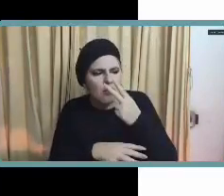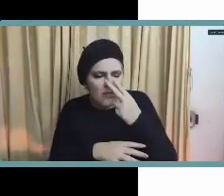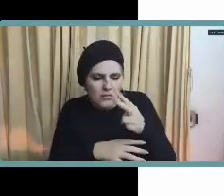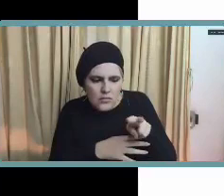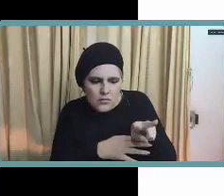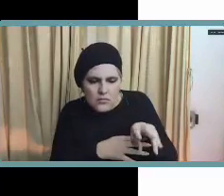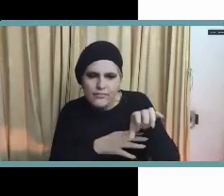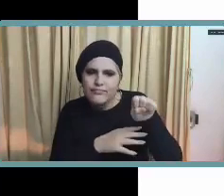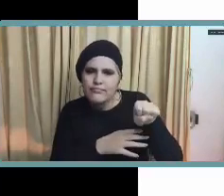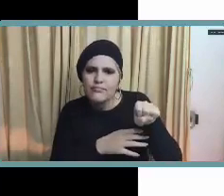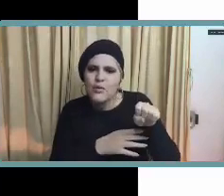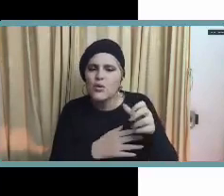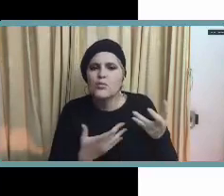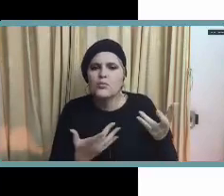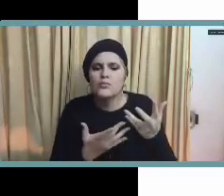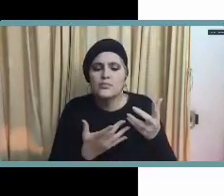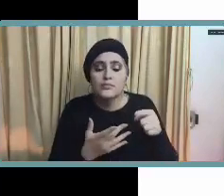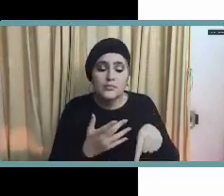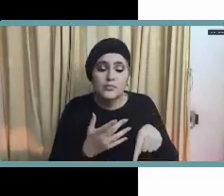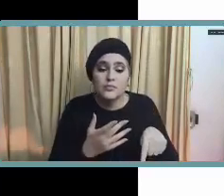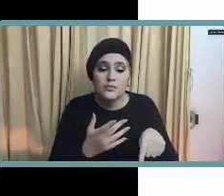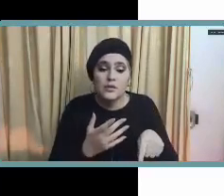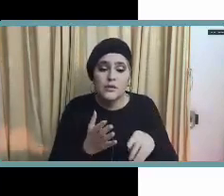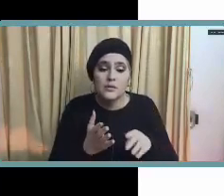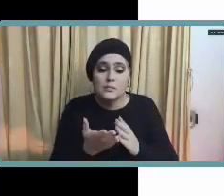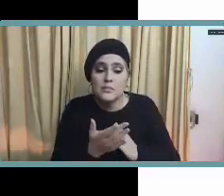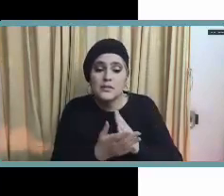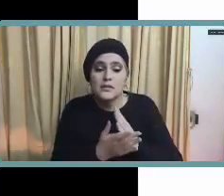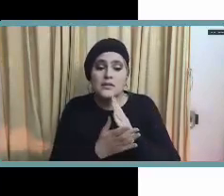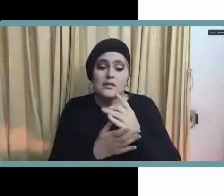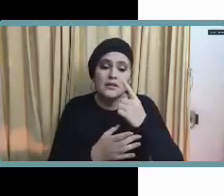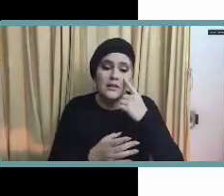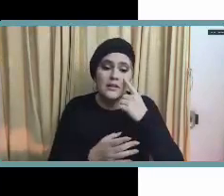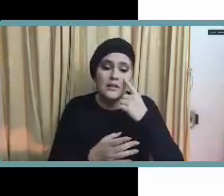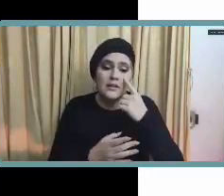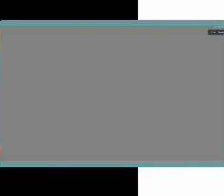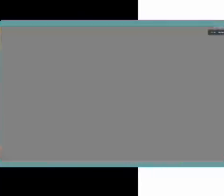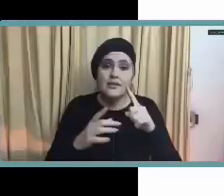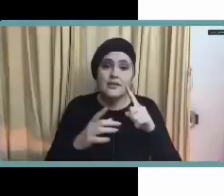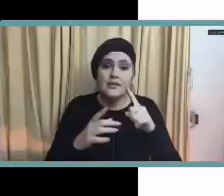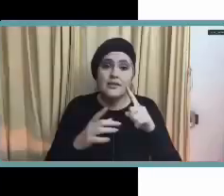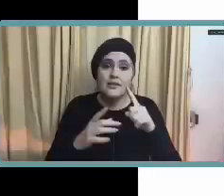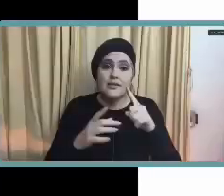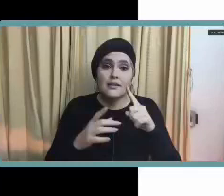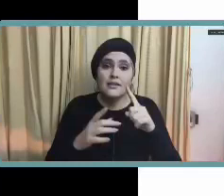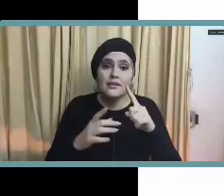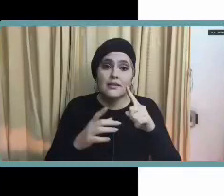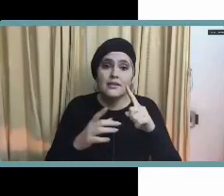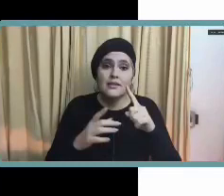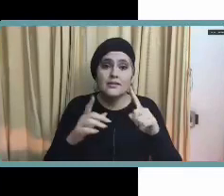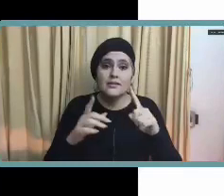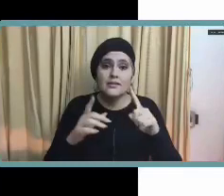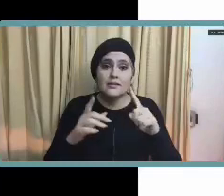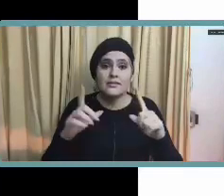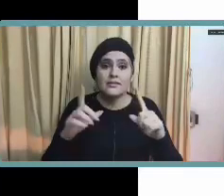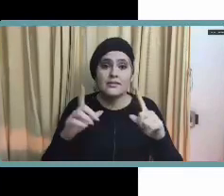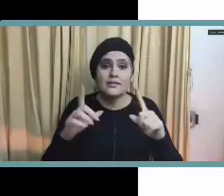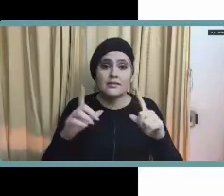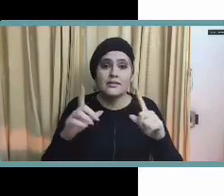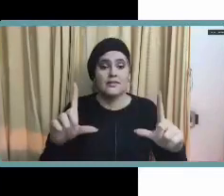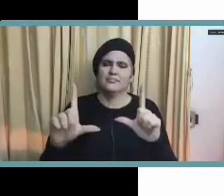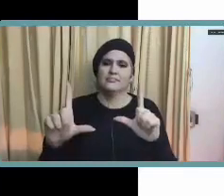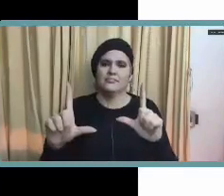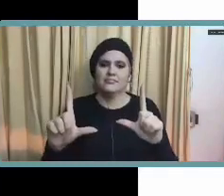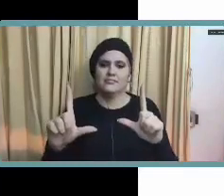con esta tecnología que se llama el Light Tracker, digamos que es una máquina, un sensor que tiene acá de la pupila del